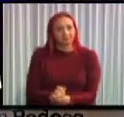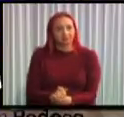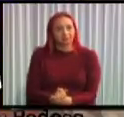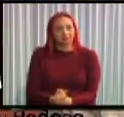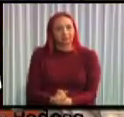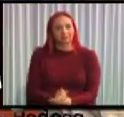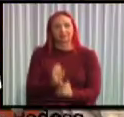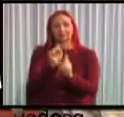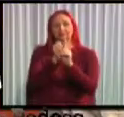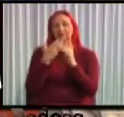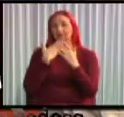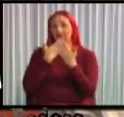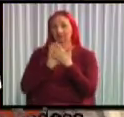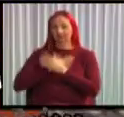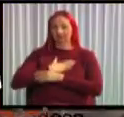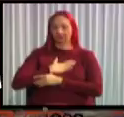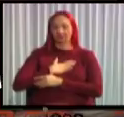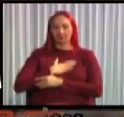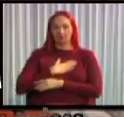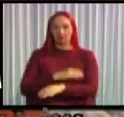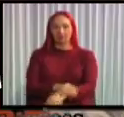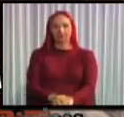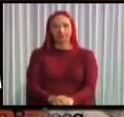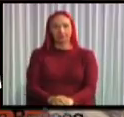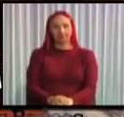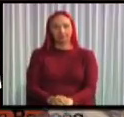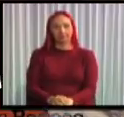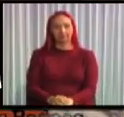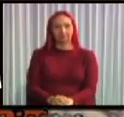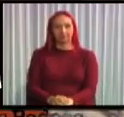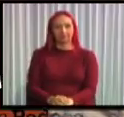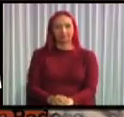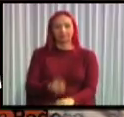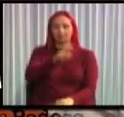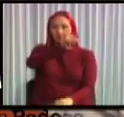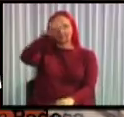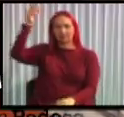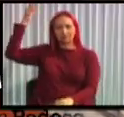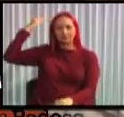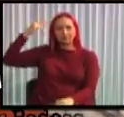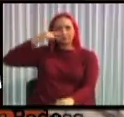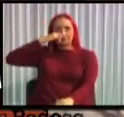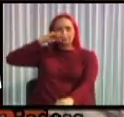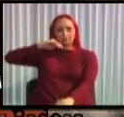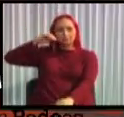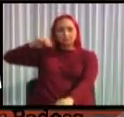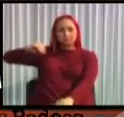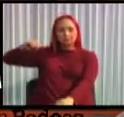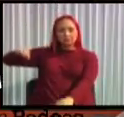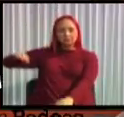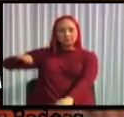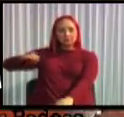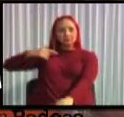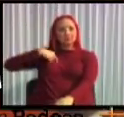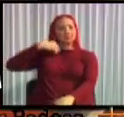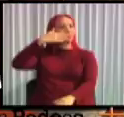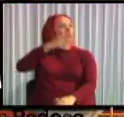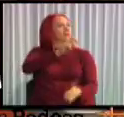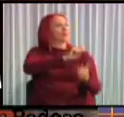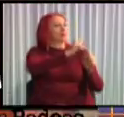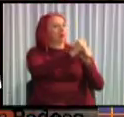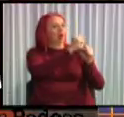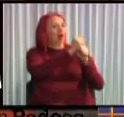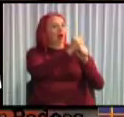En el caso mío, yo a ellos cuando estaban pequeños les inculcaba de que después de la tarea,